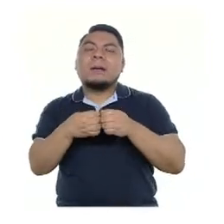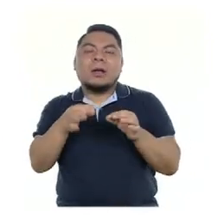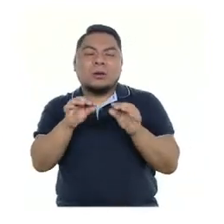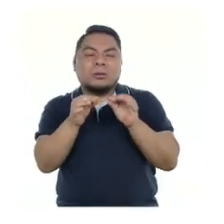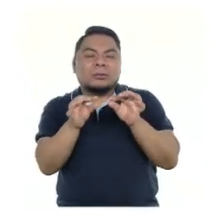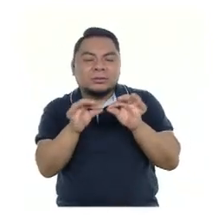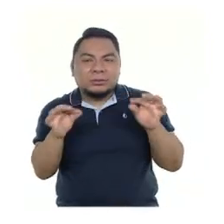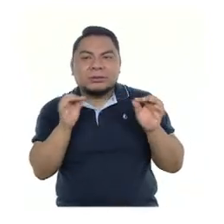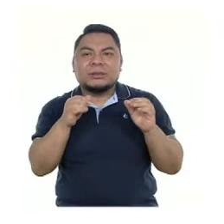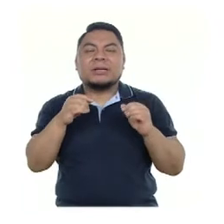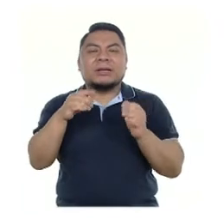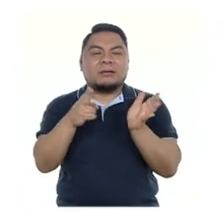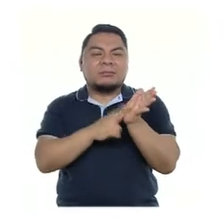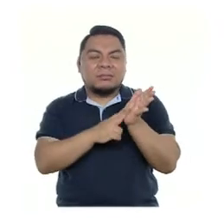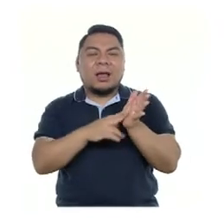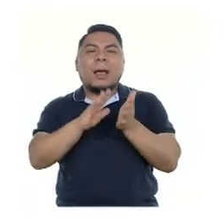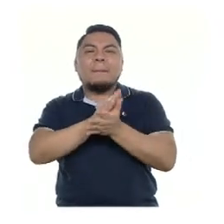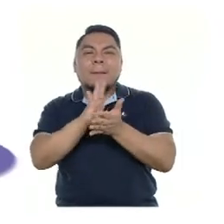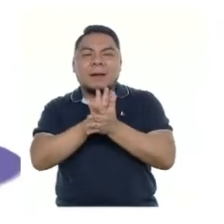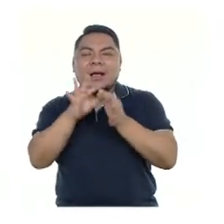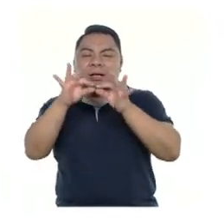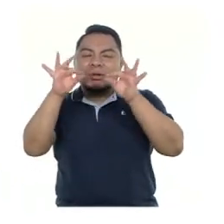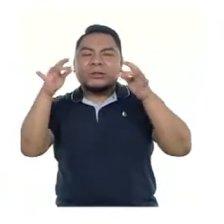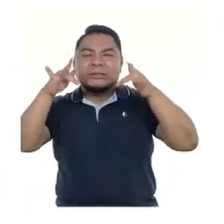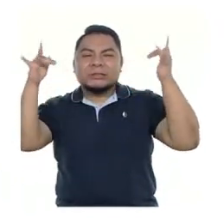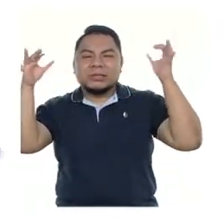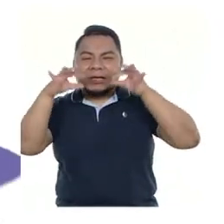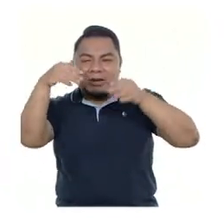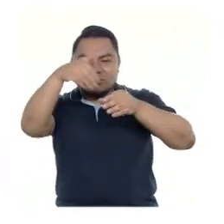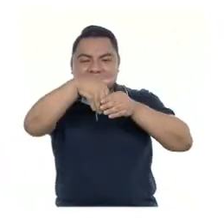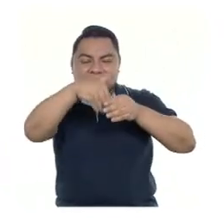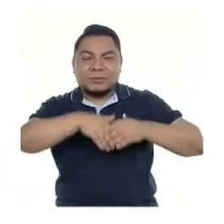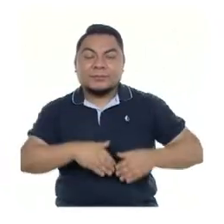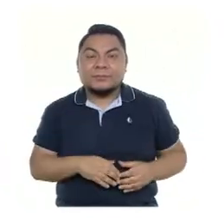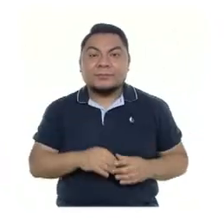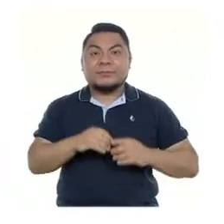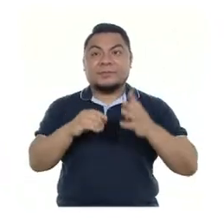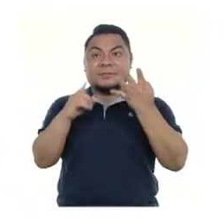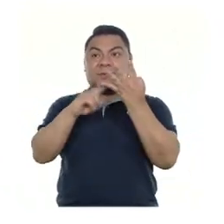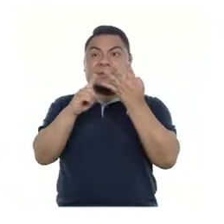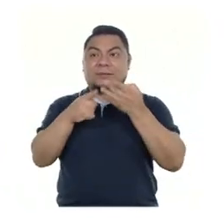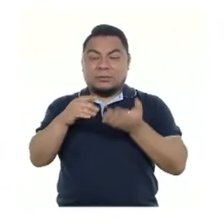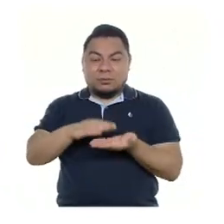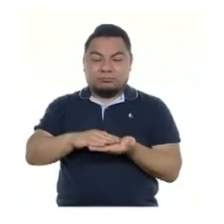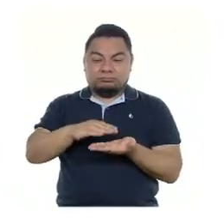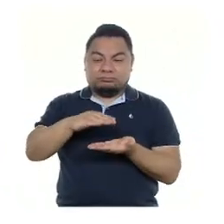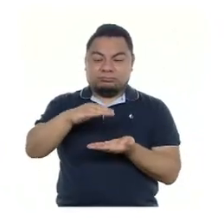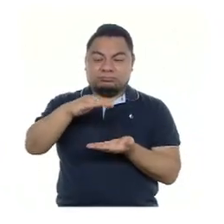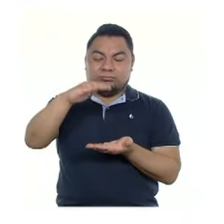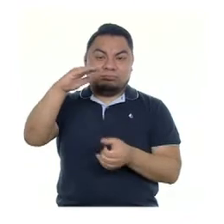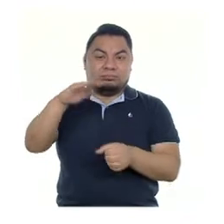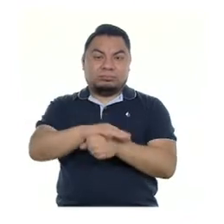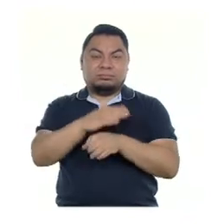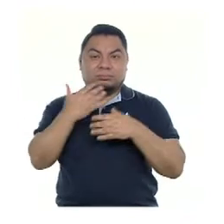envolturas, etiquetas y papel aluminio. Cuarto, cuando esté llena, nos ayudamos de algún elemento